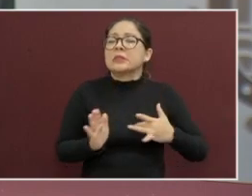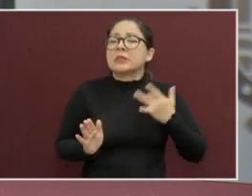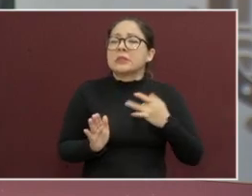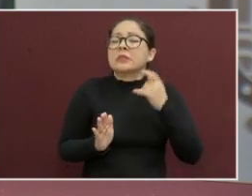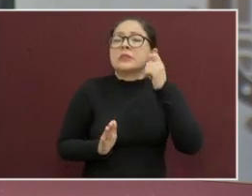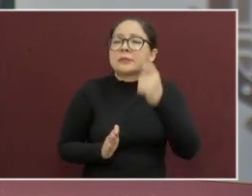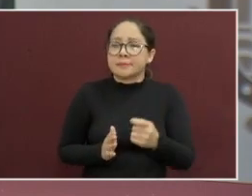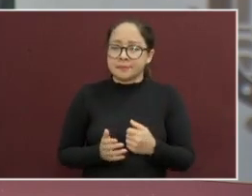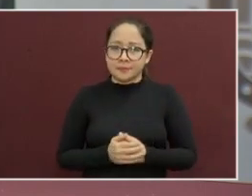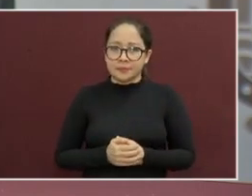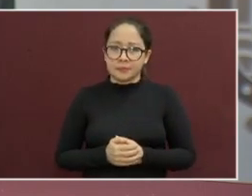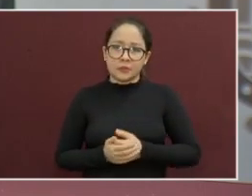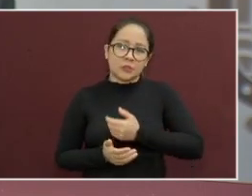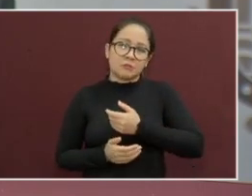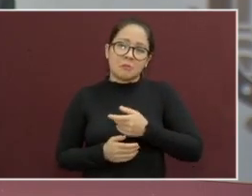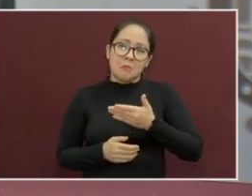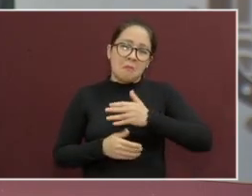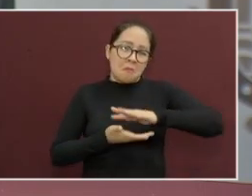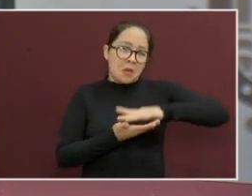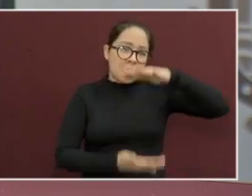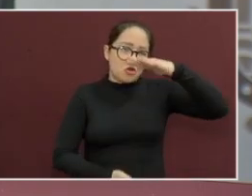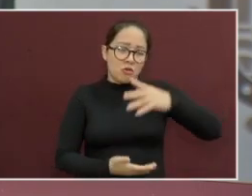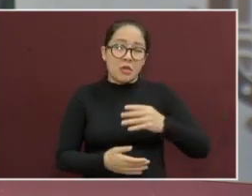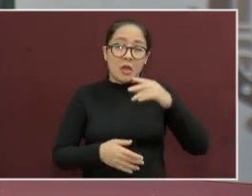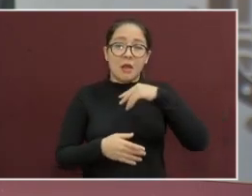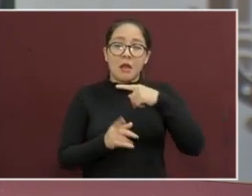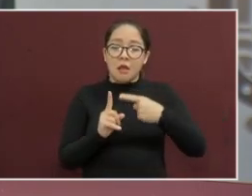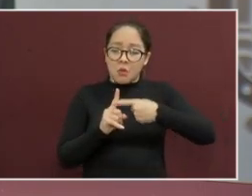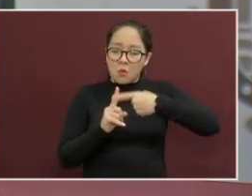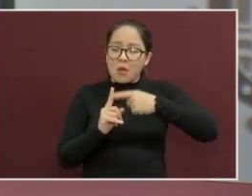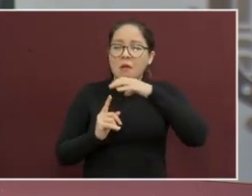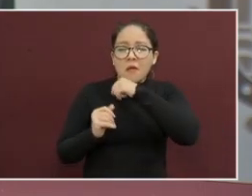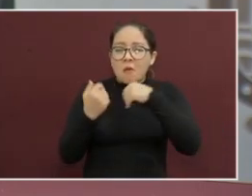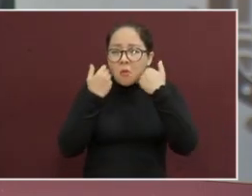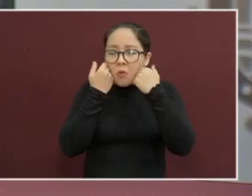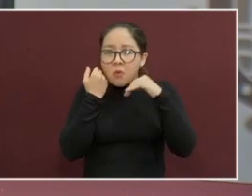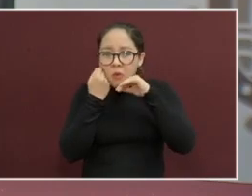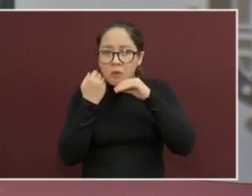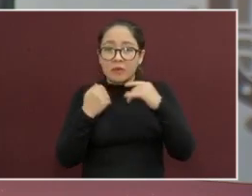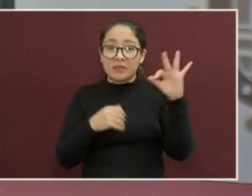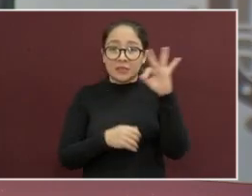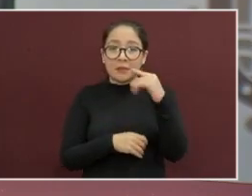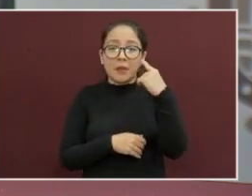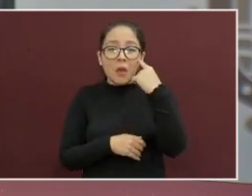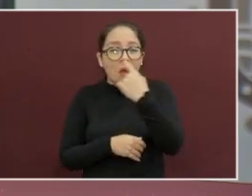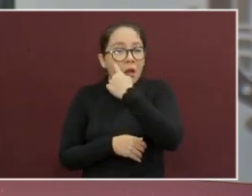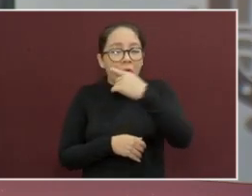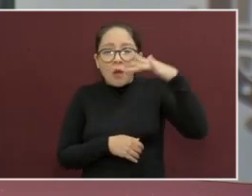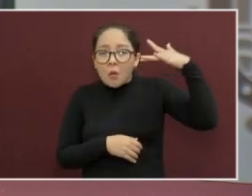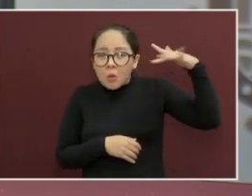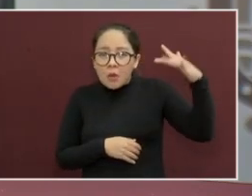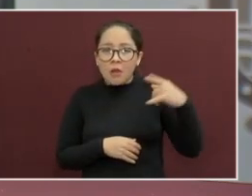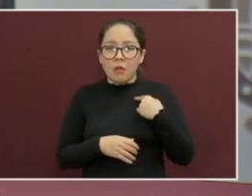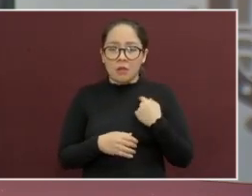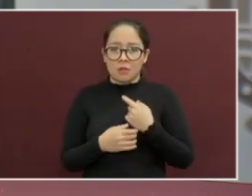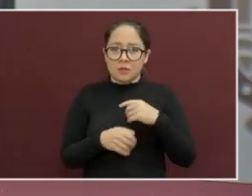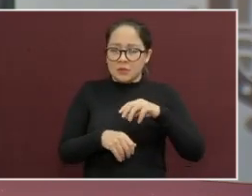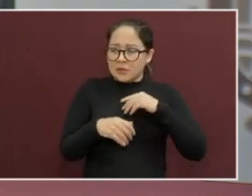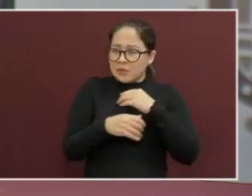síntoma más común es la fiebre aunque pueden presentarse también dolor detrás de los ojos dolores musculares